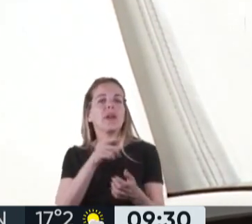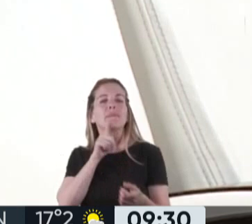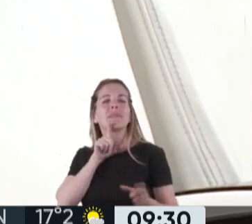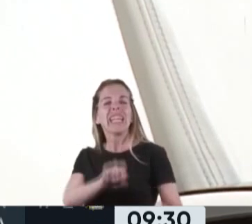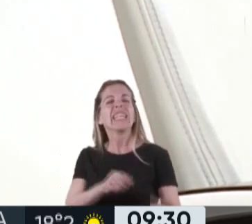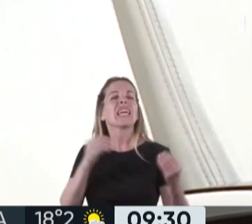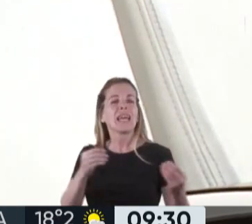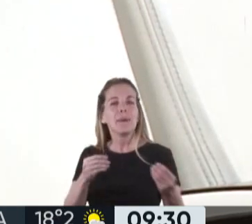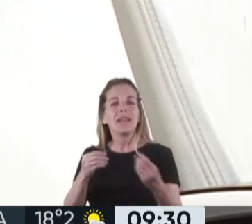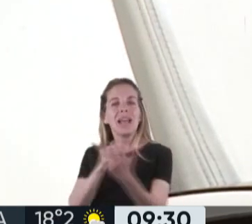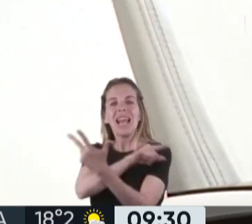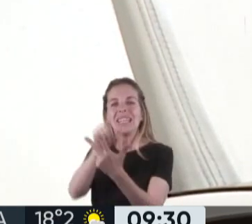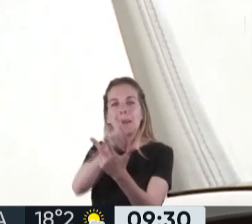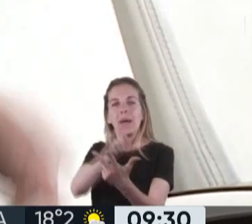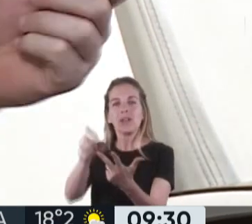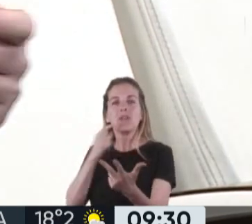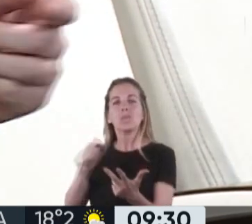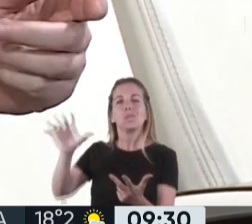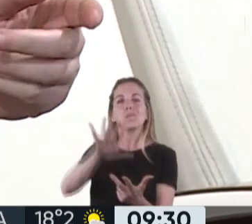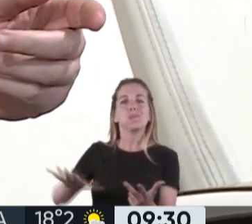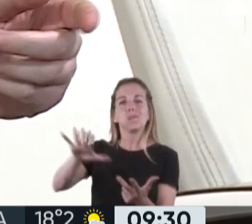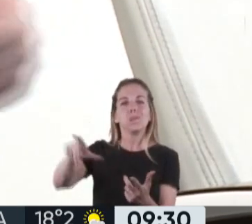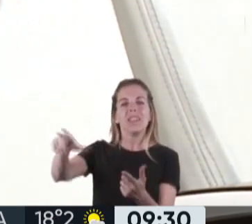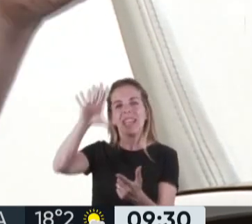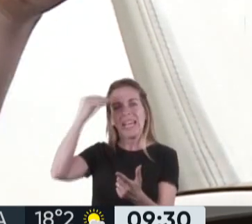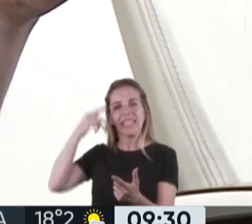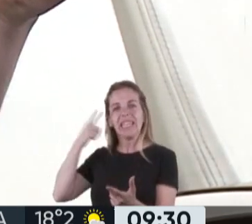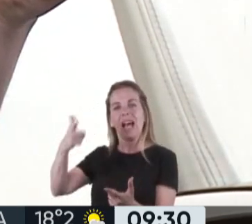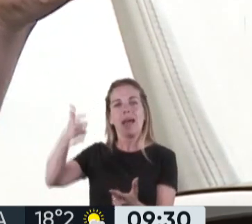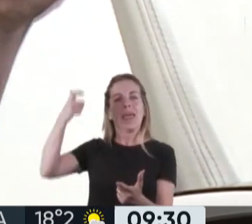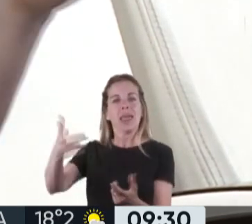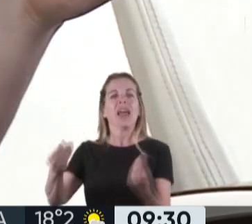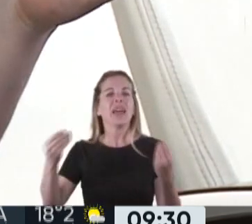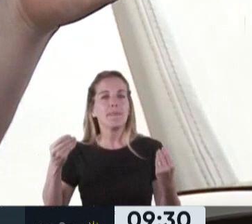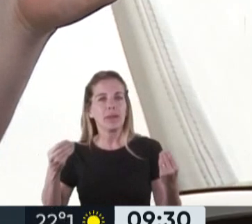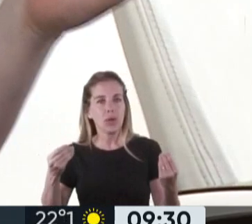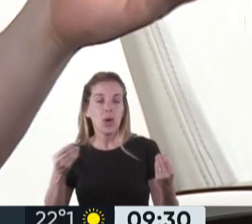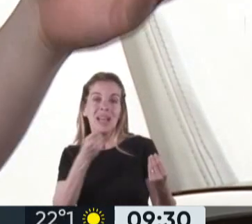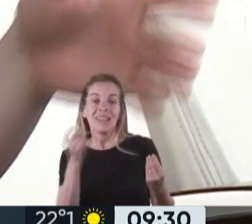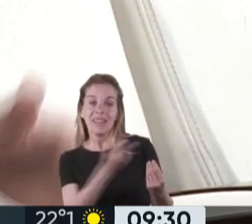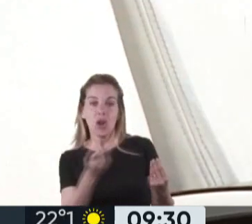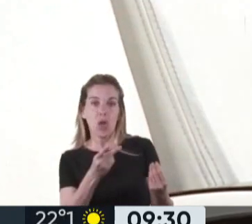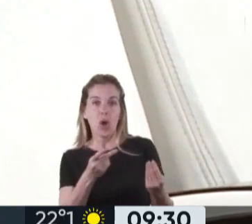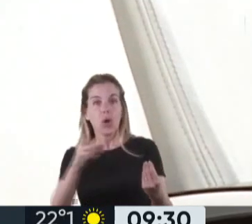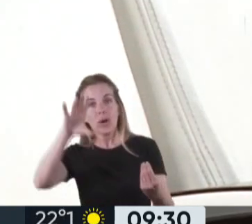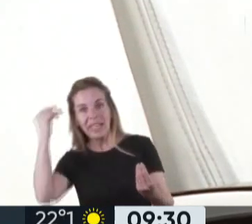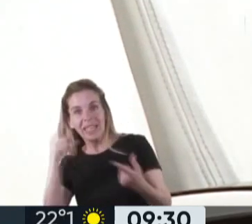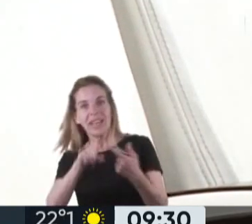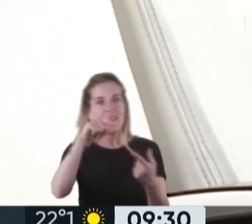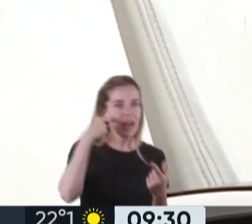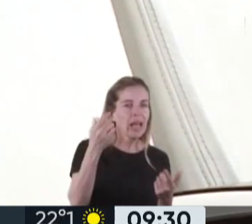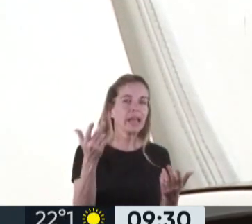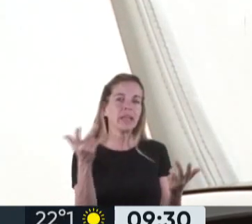Revolución Federal, si fue charlado con la vicepresidenta, pues tiene que ver sobre ese tema más que nada, y